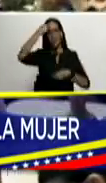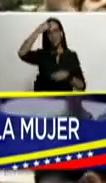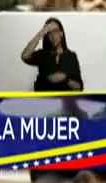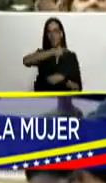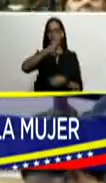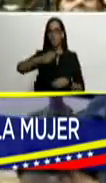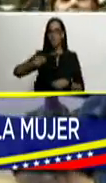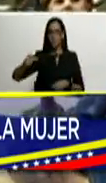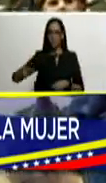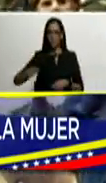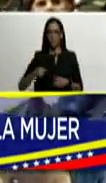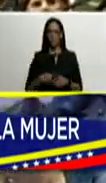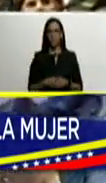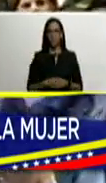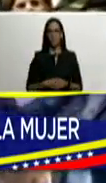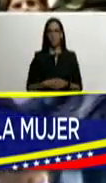pueblos,